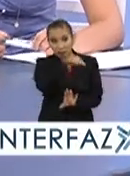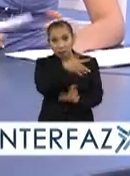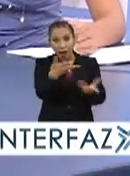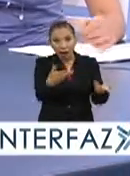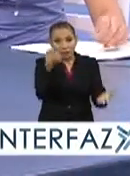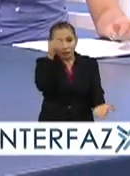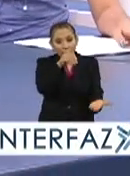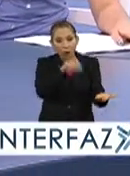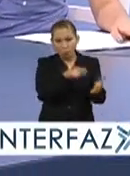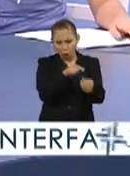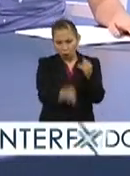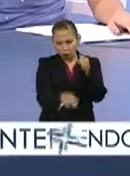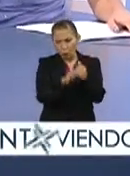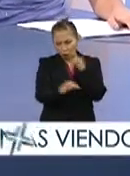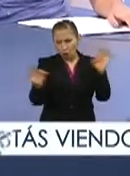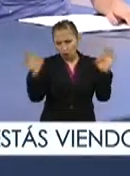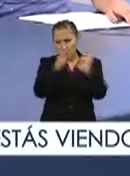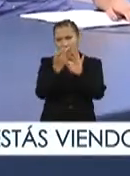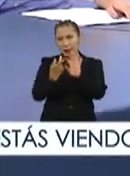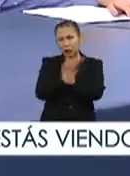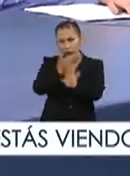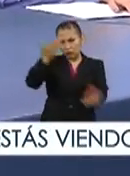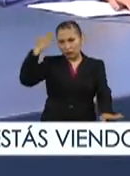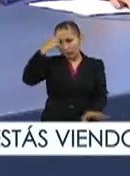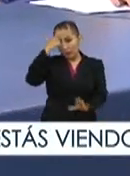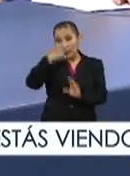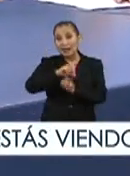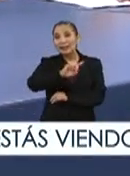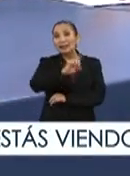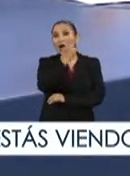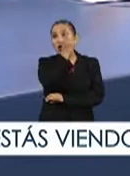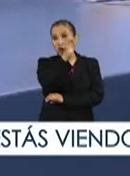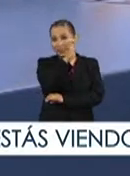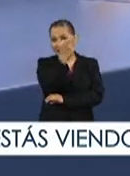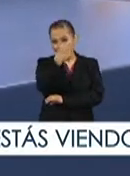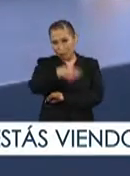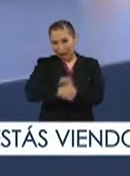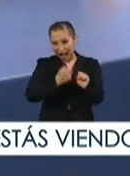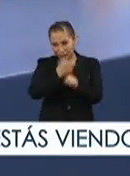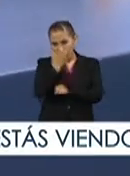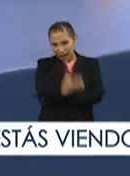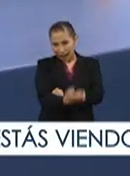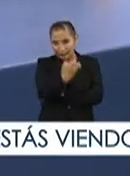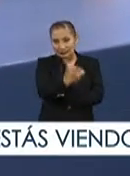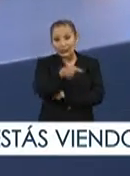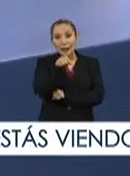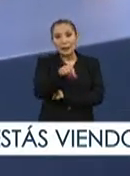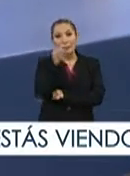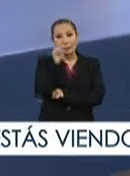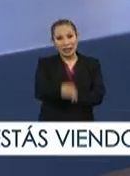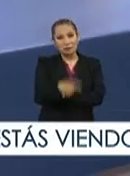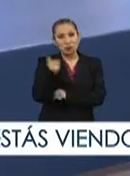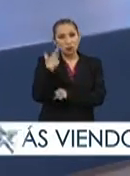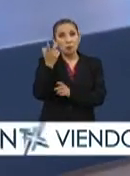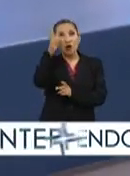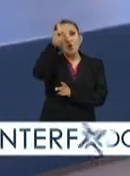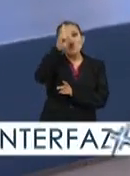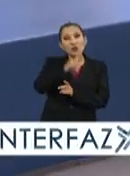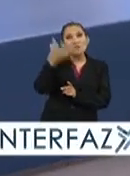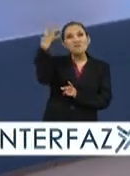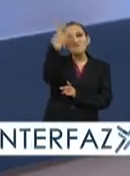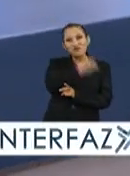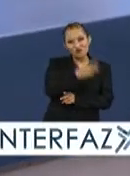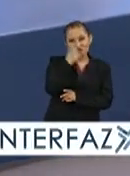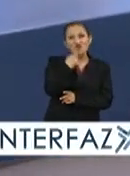porque el último eclipse que tuvimos, recordarán que fue el 31 de enero de este año, que fue esta excepcional luna que